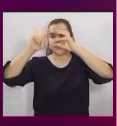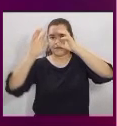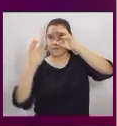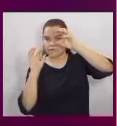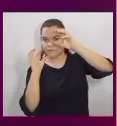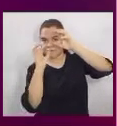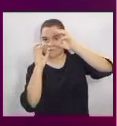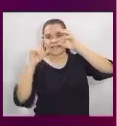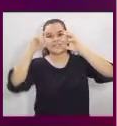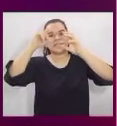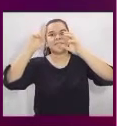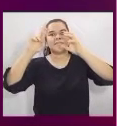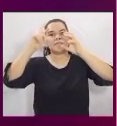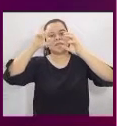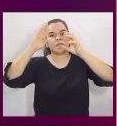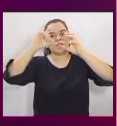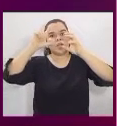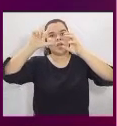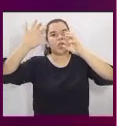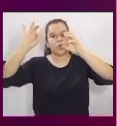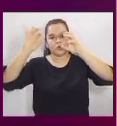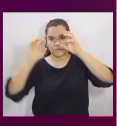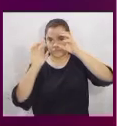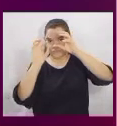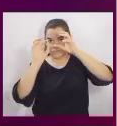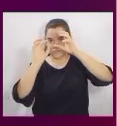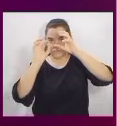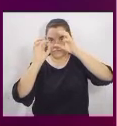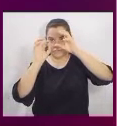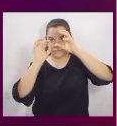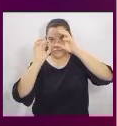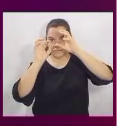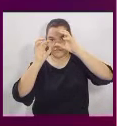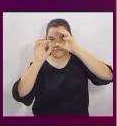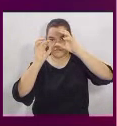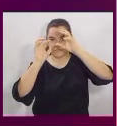el cerebro, comprende el cerebelo